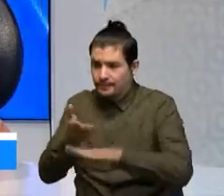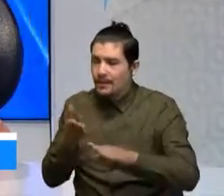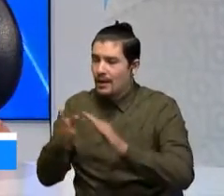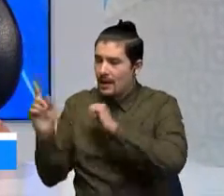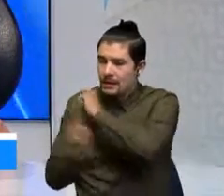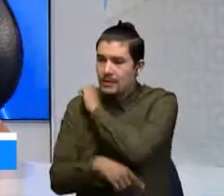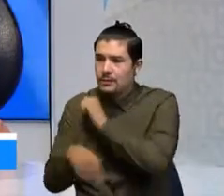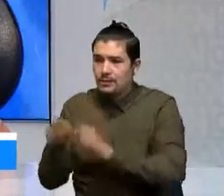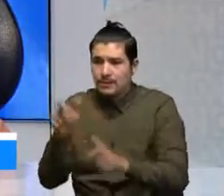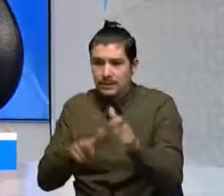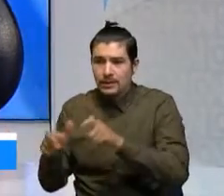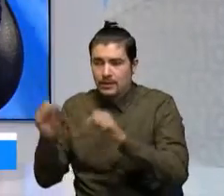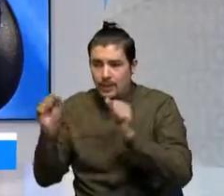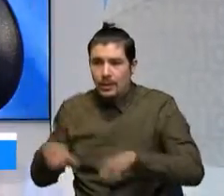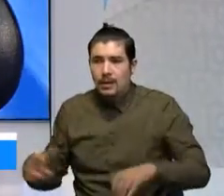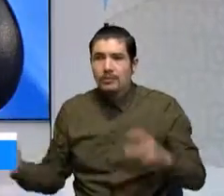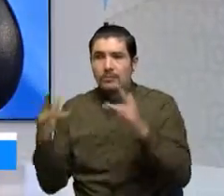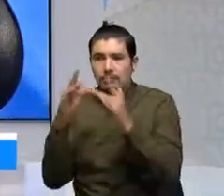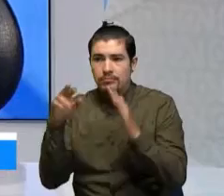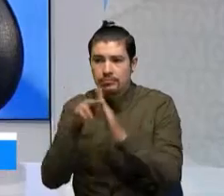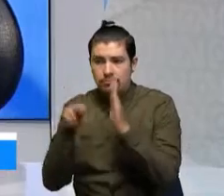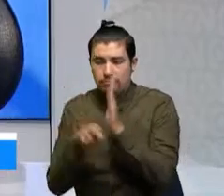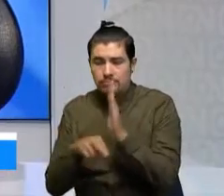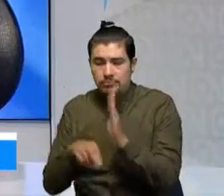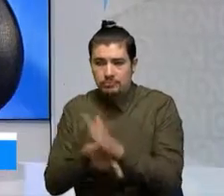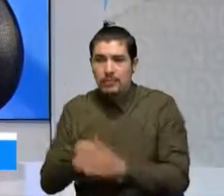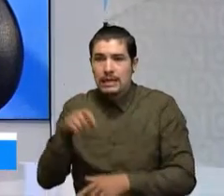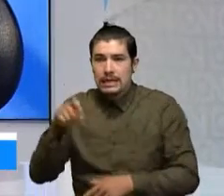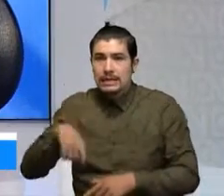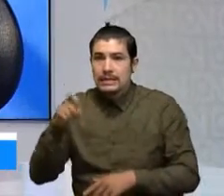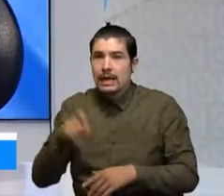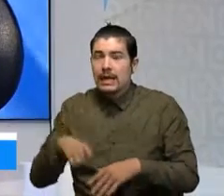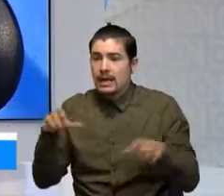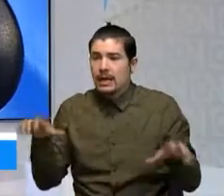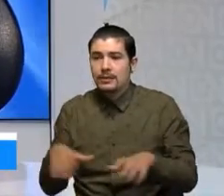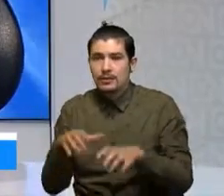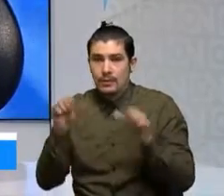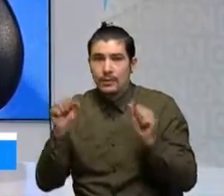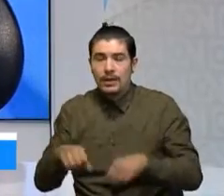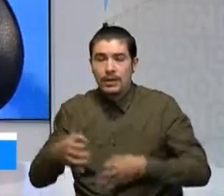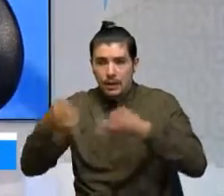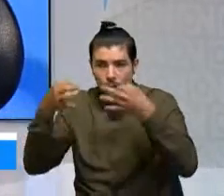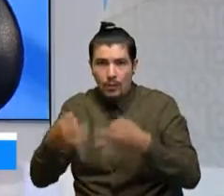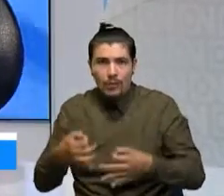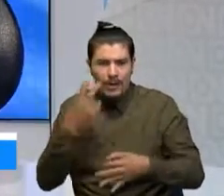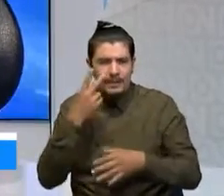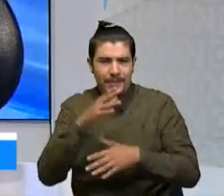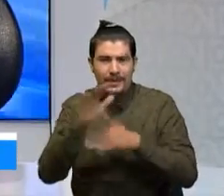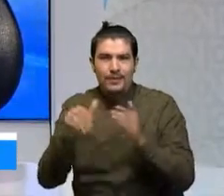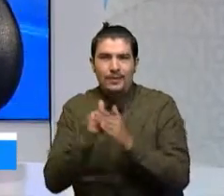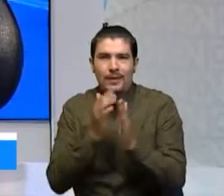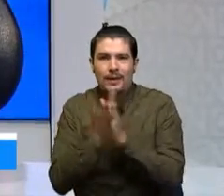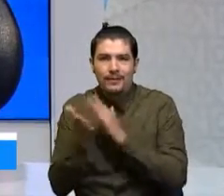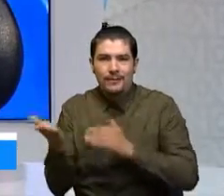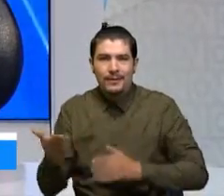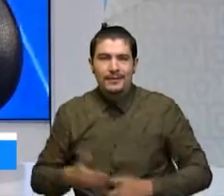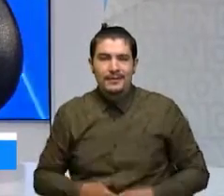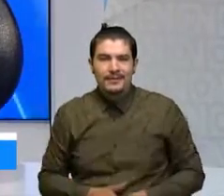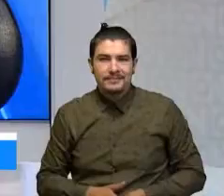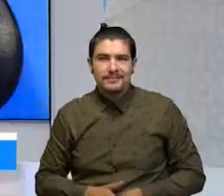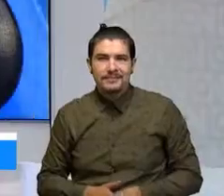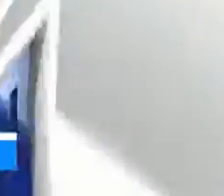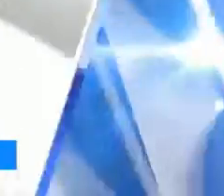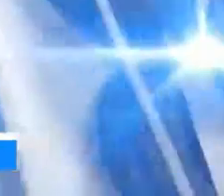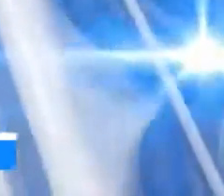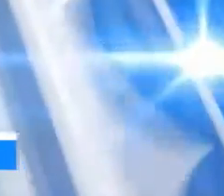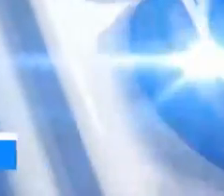Nacional Electoral para que se adapten las medidas necesarias inmediatas para el cumplimiento. Estefan y Payares, usted nos cuenta la